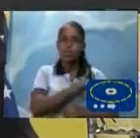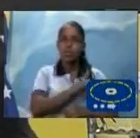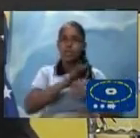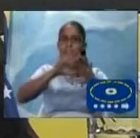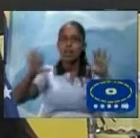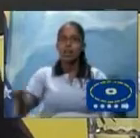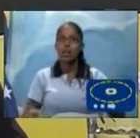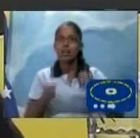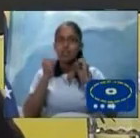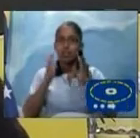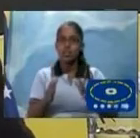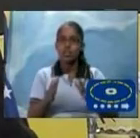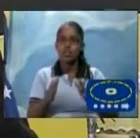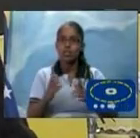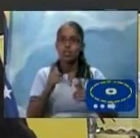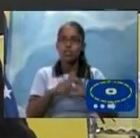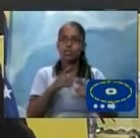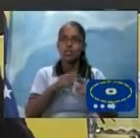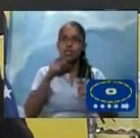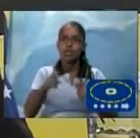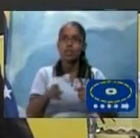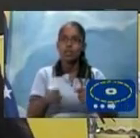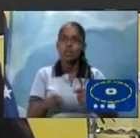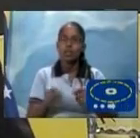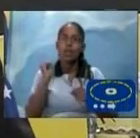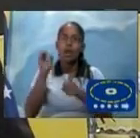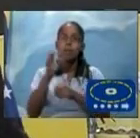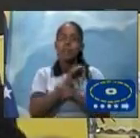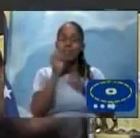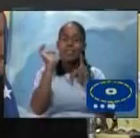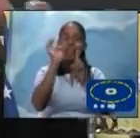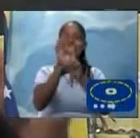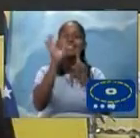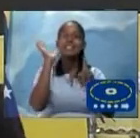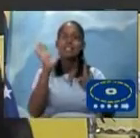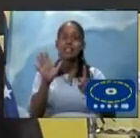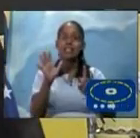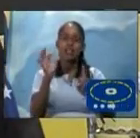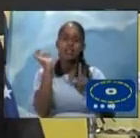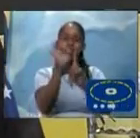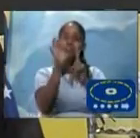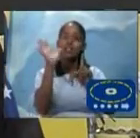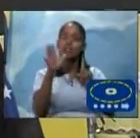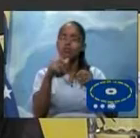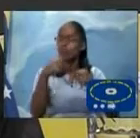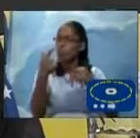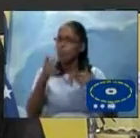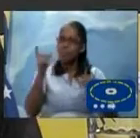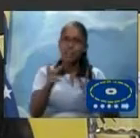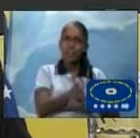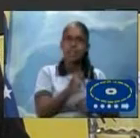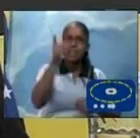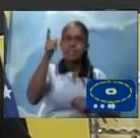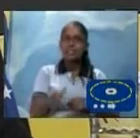salvación. Ajá, me escribe por aquí, papá, la peste del SIDA. Sí, cómo no, cuánta gente han sido